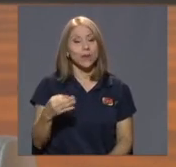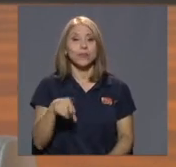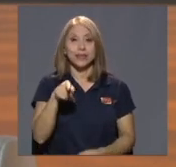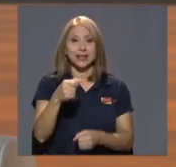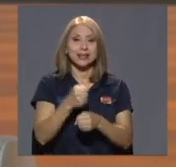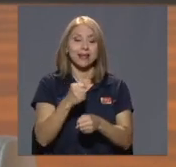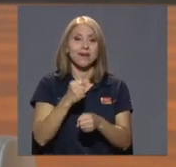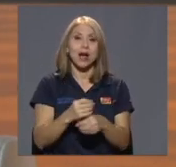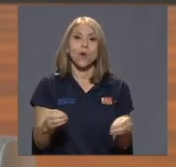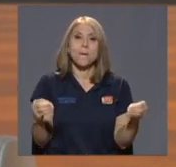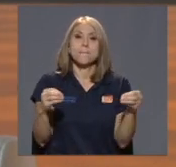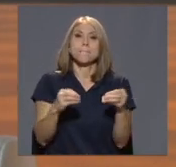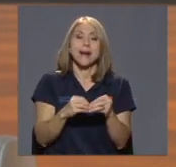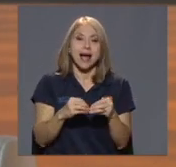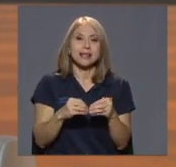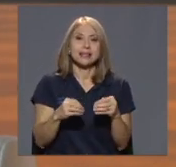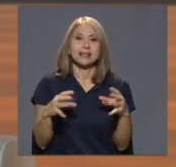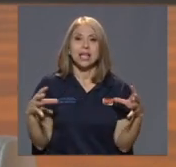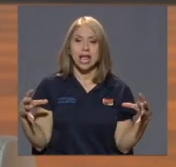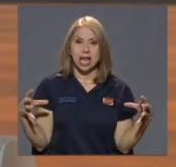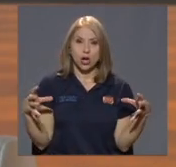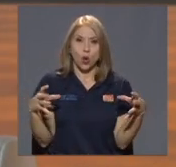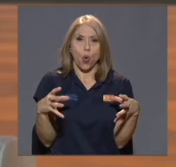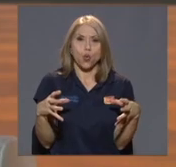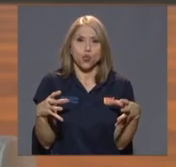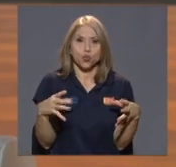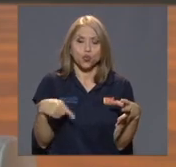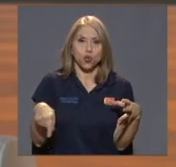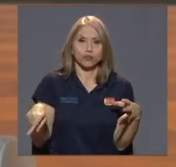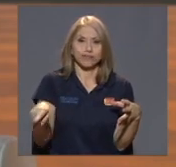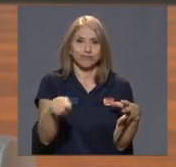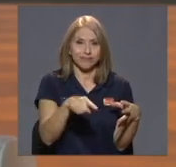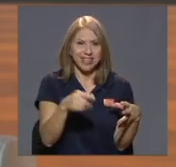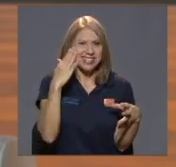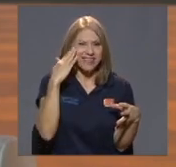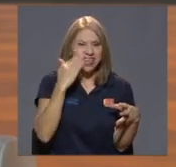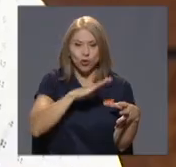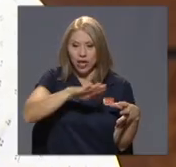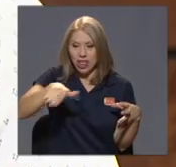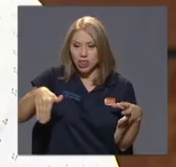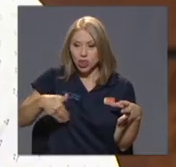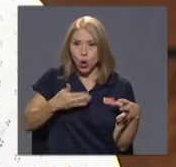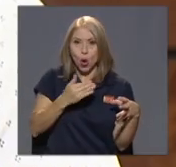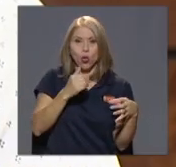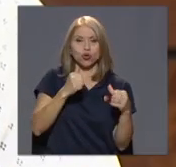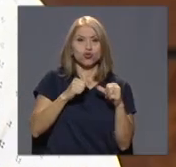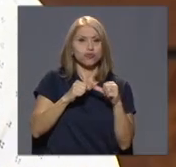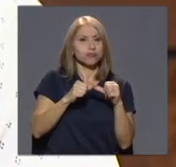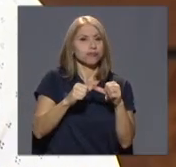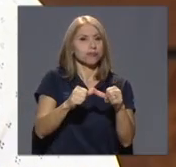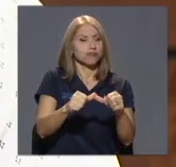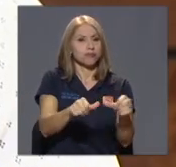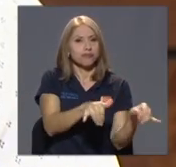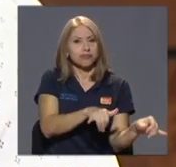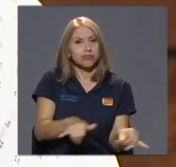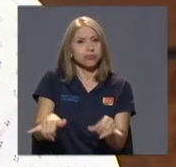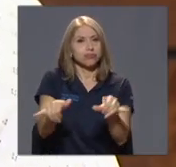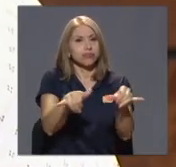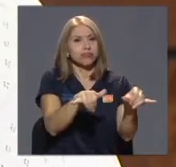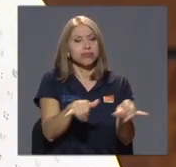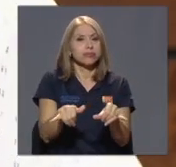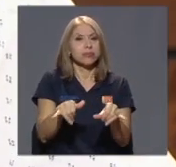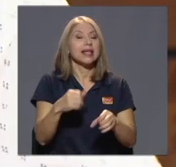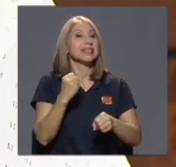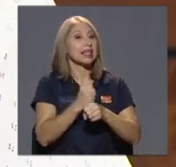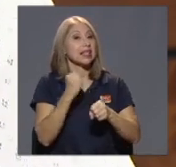trabajo más en conjunto y sabiendo que estamos todos subidos en el mismo barco. Se trabaja a manera de taller, y por decirlo con